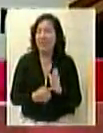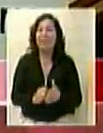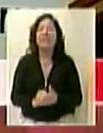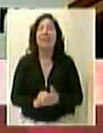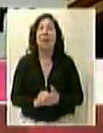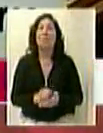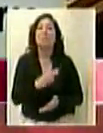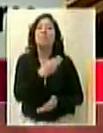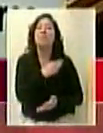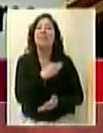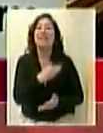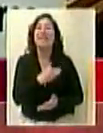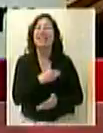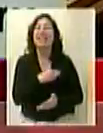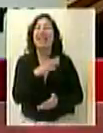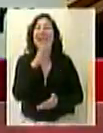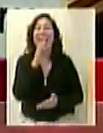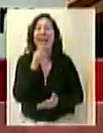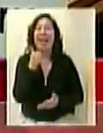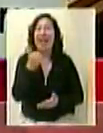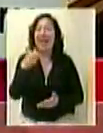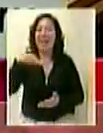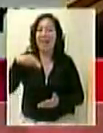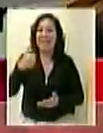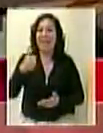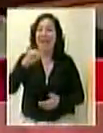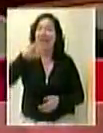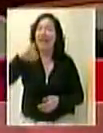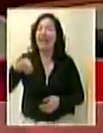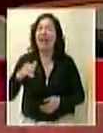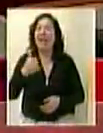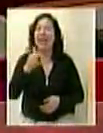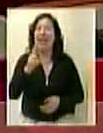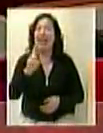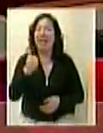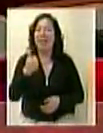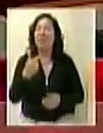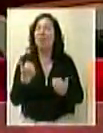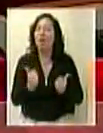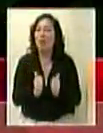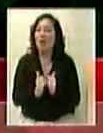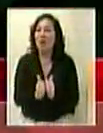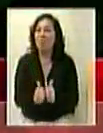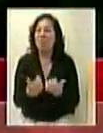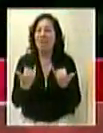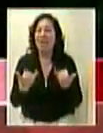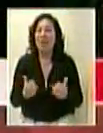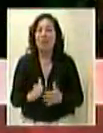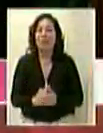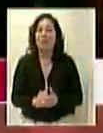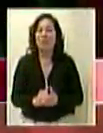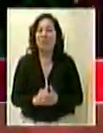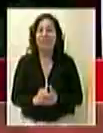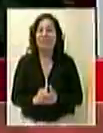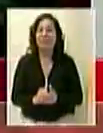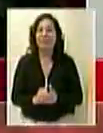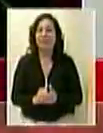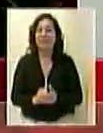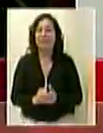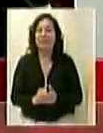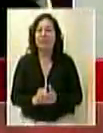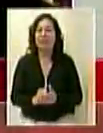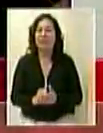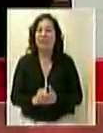aplauso a la ministra, nuestra ministra de la Mujer, Ana Jara, que también nos acompaña el día de hoy. Gracias, Ana.